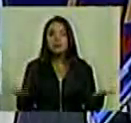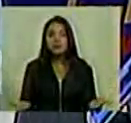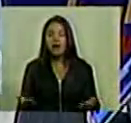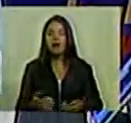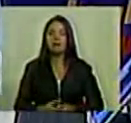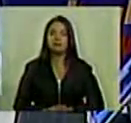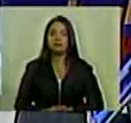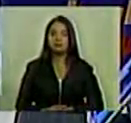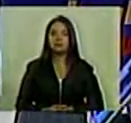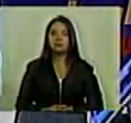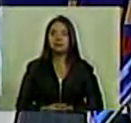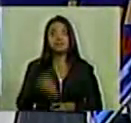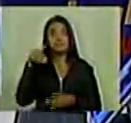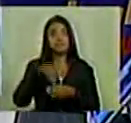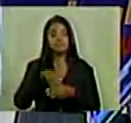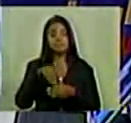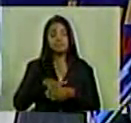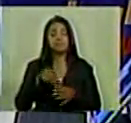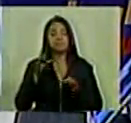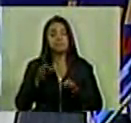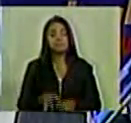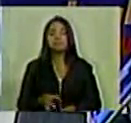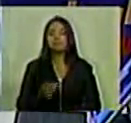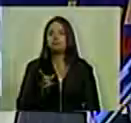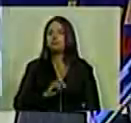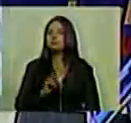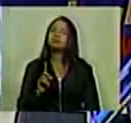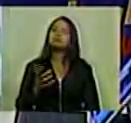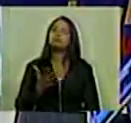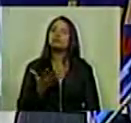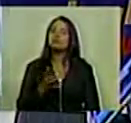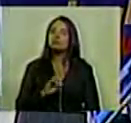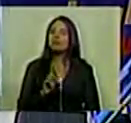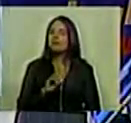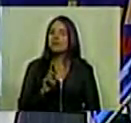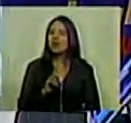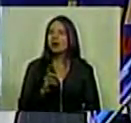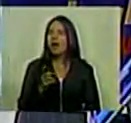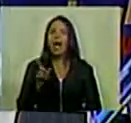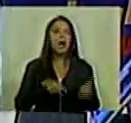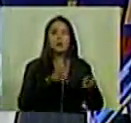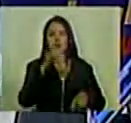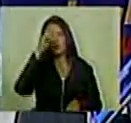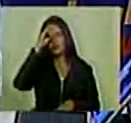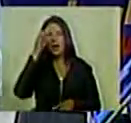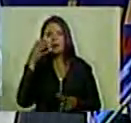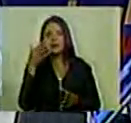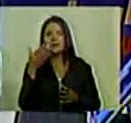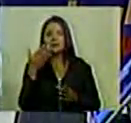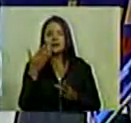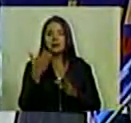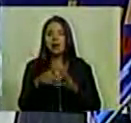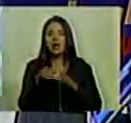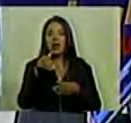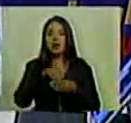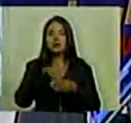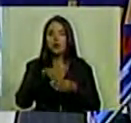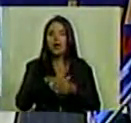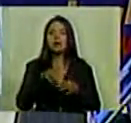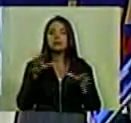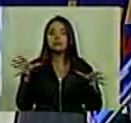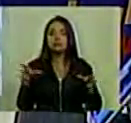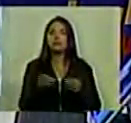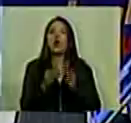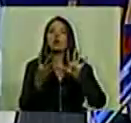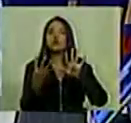electoral de Venezuela, quizás es un término que no manejan algunas personas. El corredor electoral es donde se concentra, son los